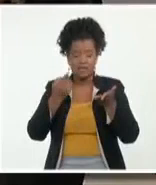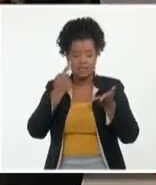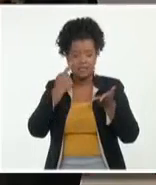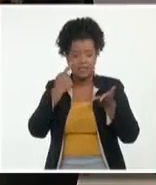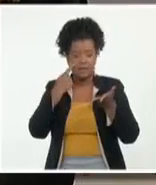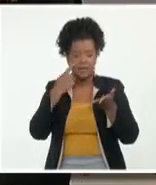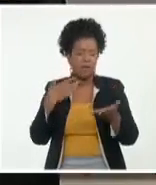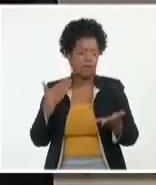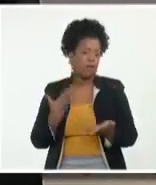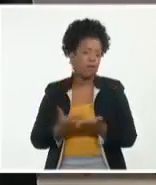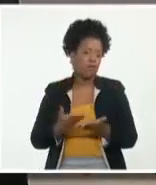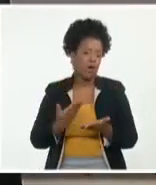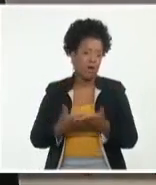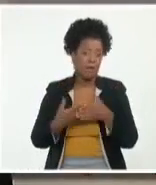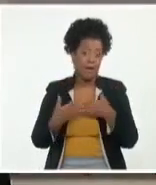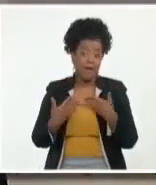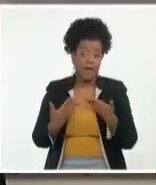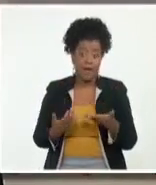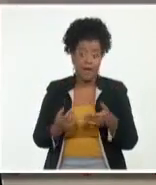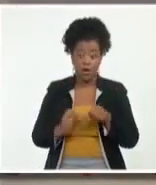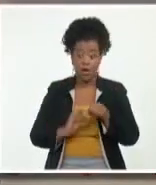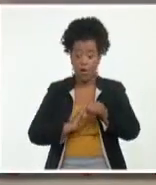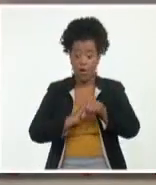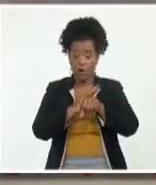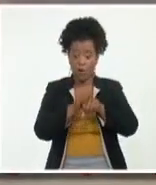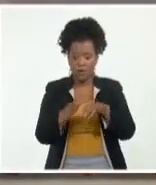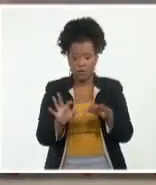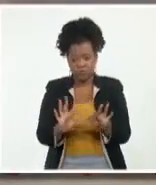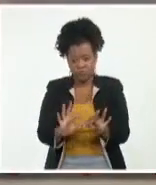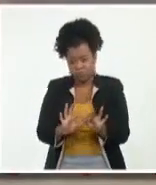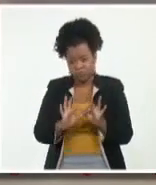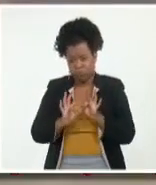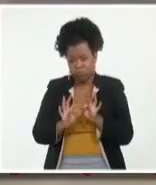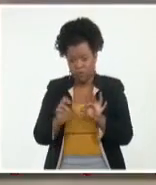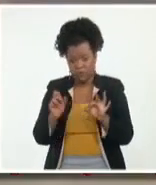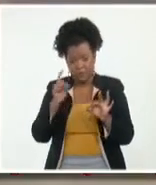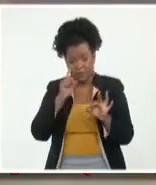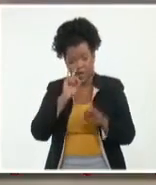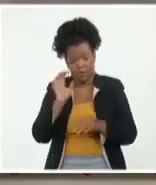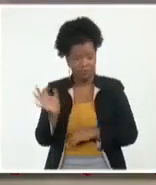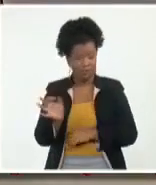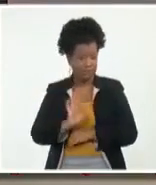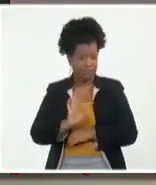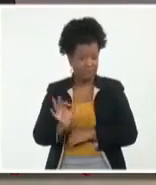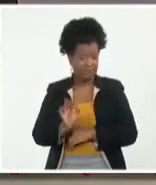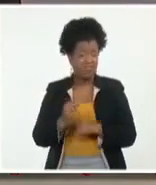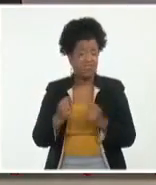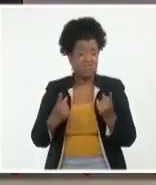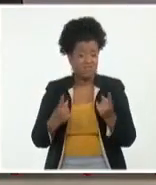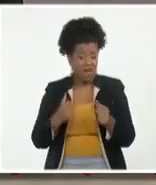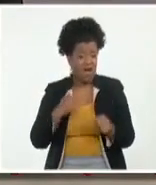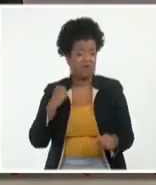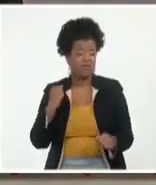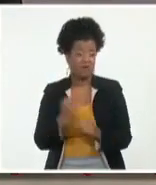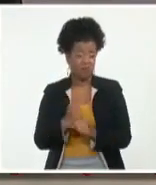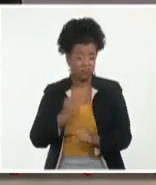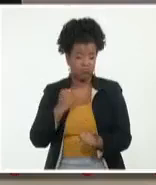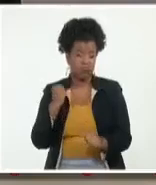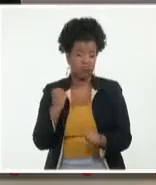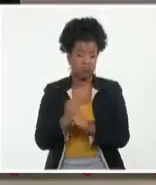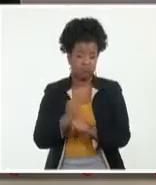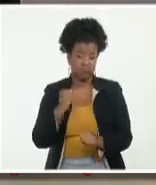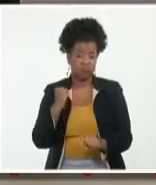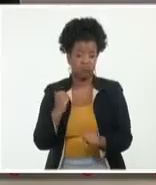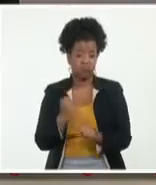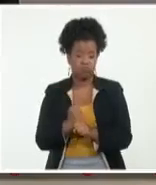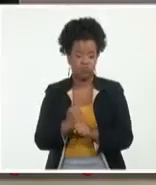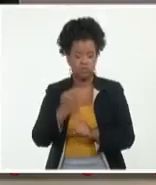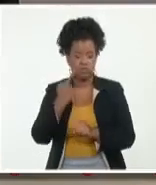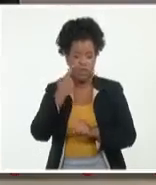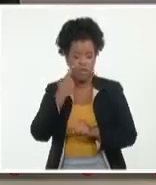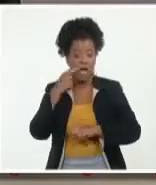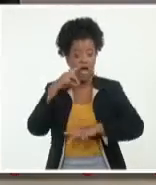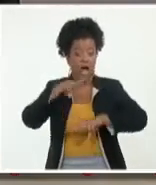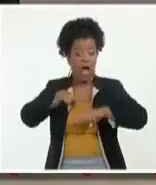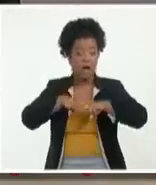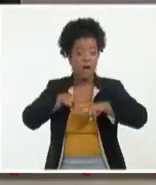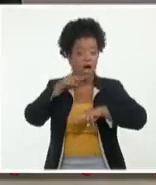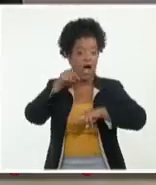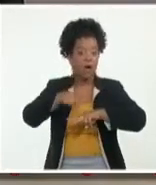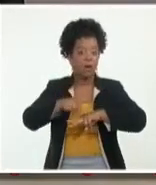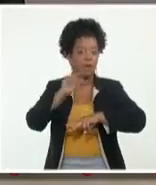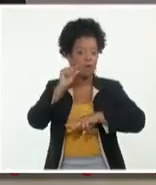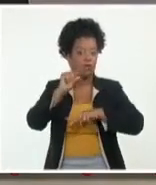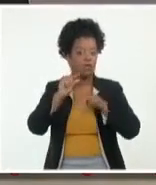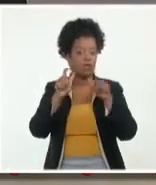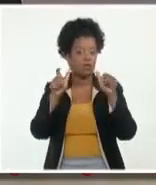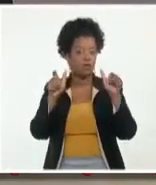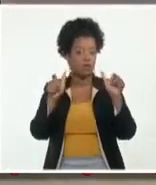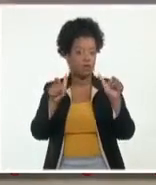elocuente de que el final de esta historia no está al doblar de la esquina, ¿no? Ni siquiera porque La Habana haya mostrado estadísticas más